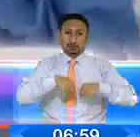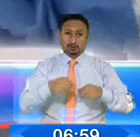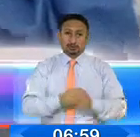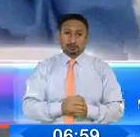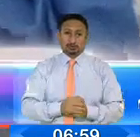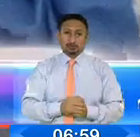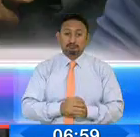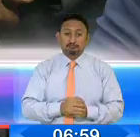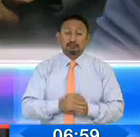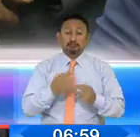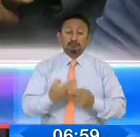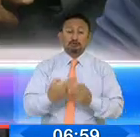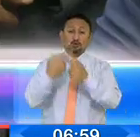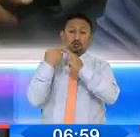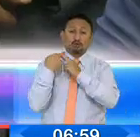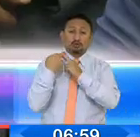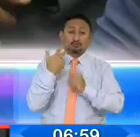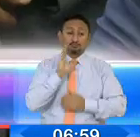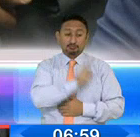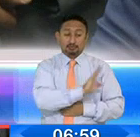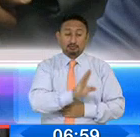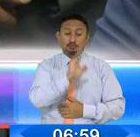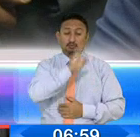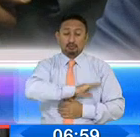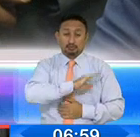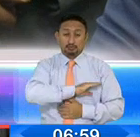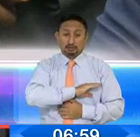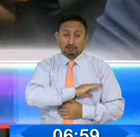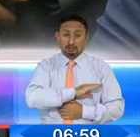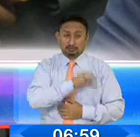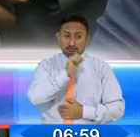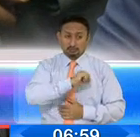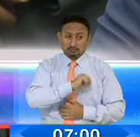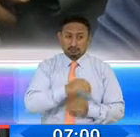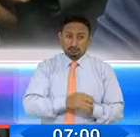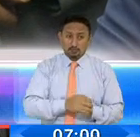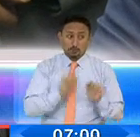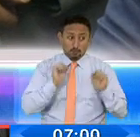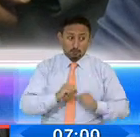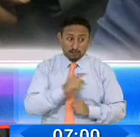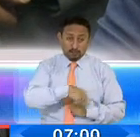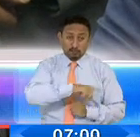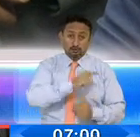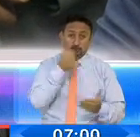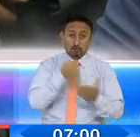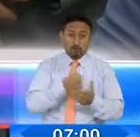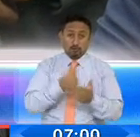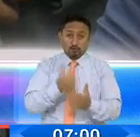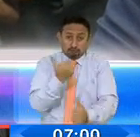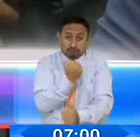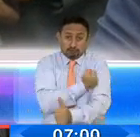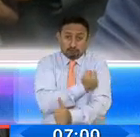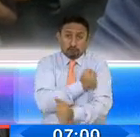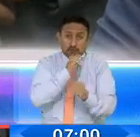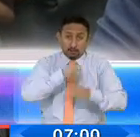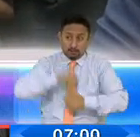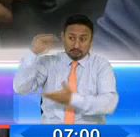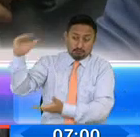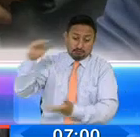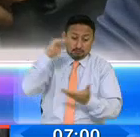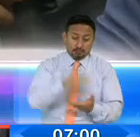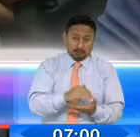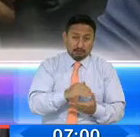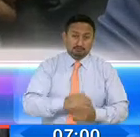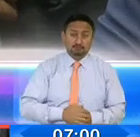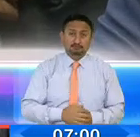la competencia para los gobiernos autónomos centralizados municipales que estén en la capacidad de adquirir, transportar y suministrar la